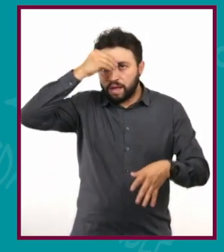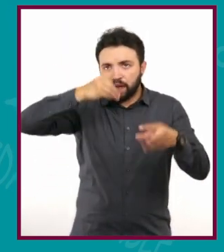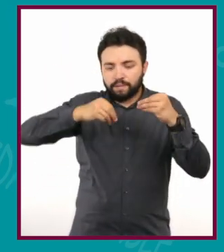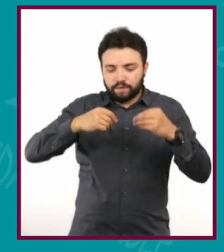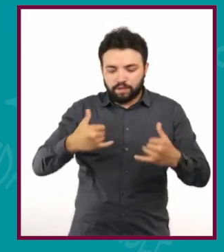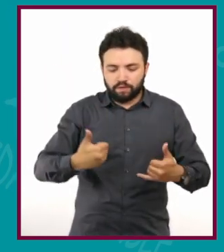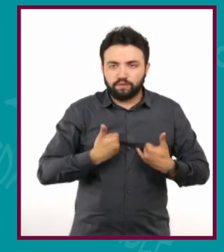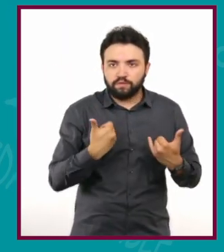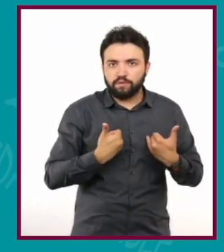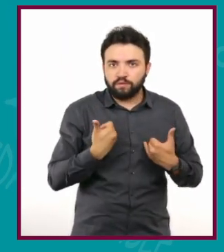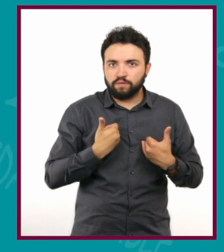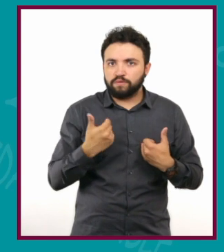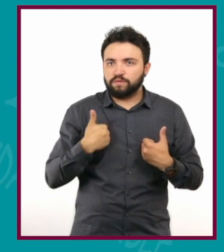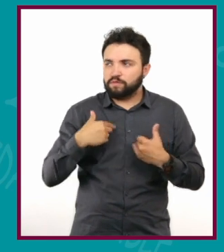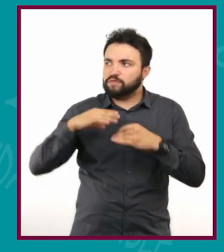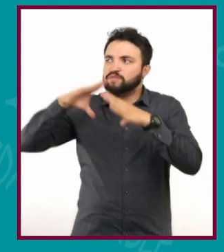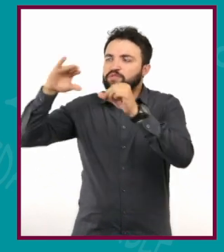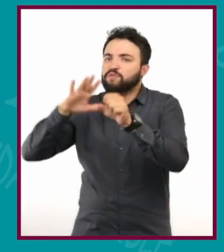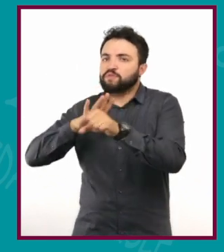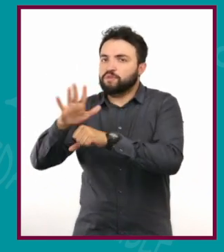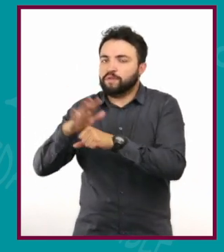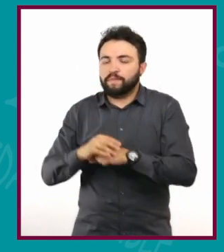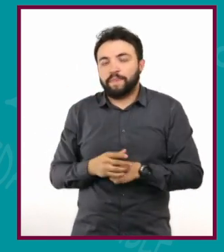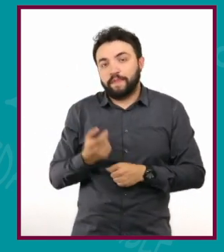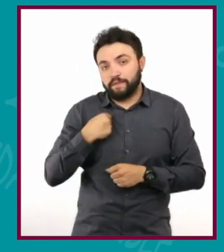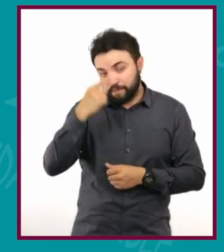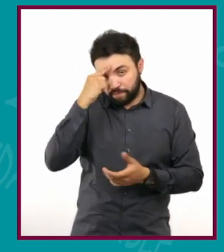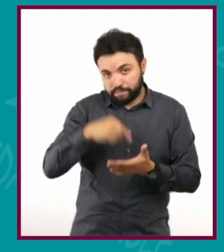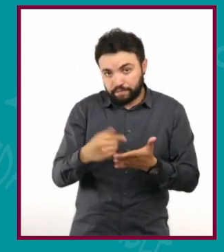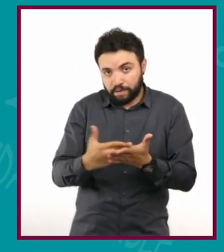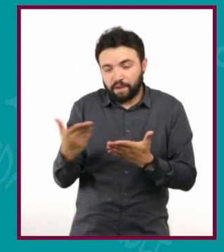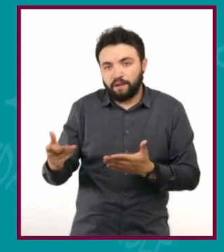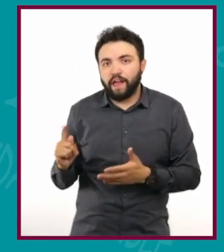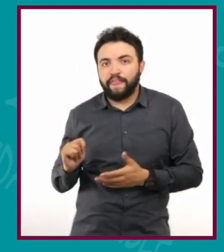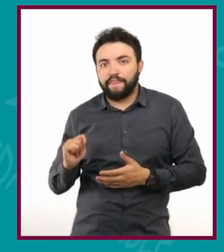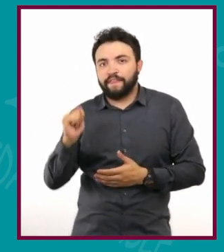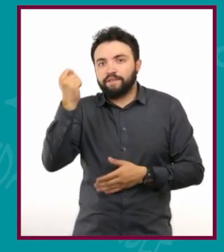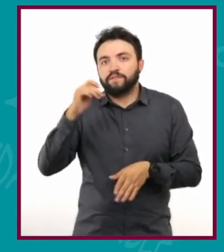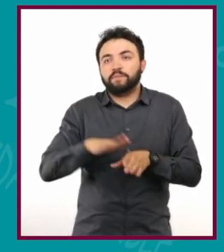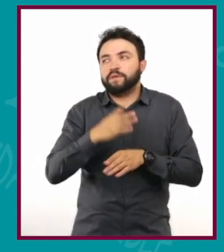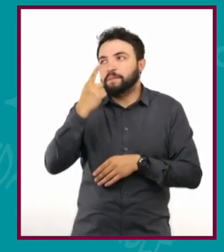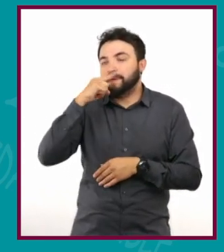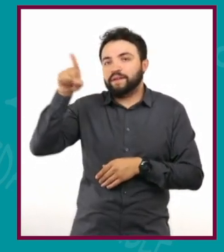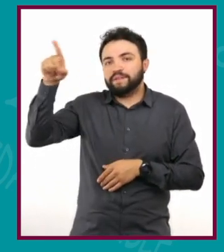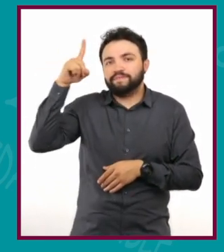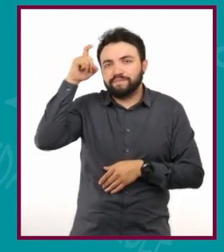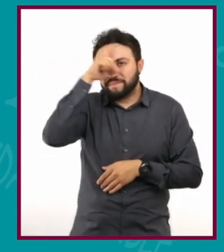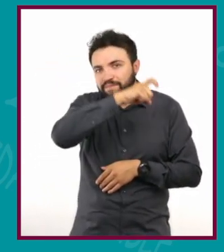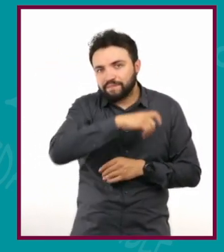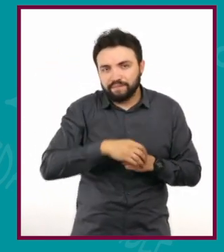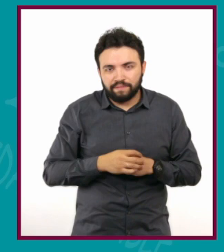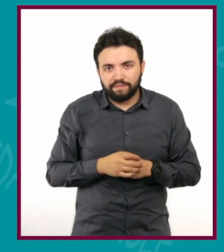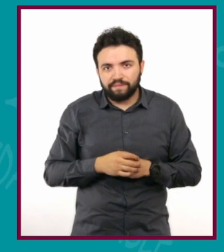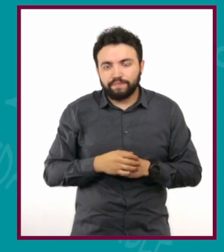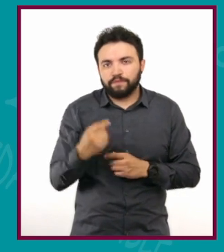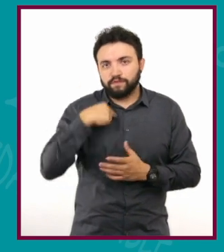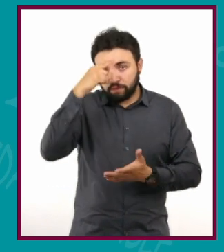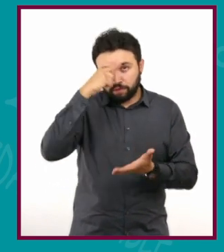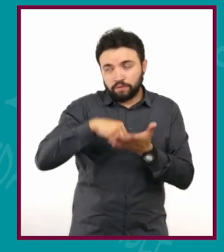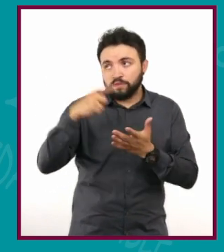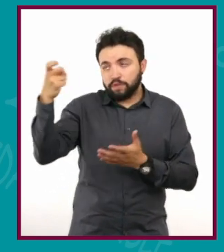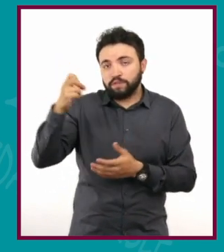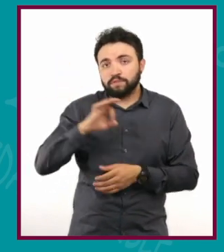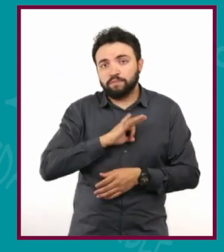Pues yo creo que ahorita de la tecnología, que es lo que más está como que complicado para ellos. Creo que eso